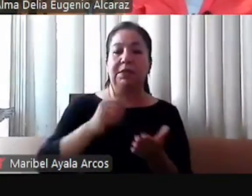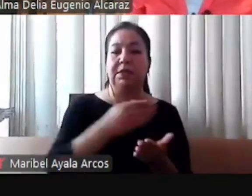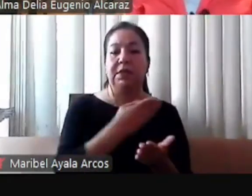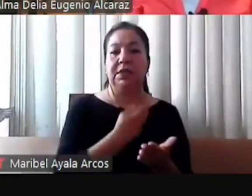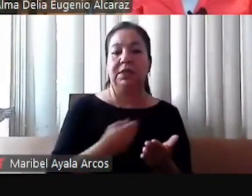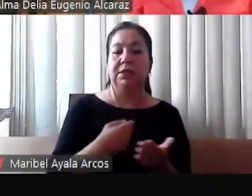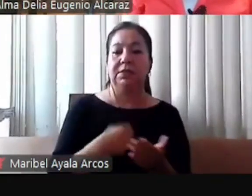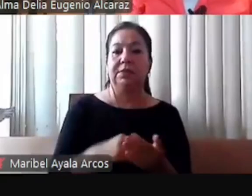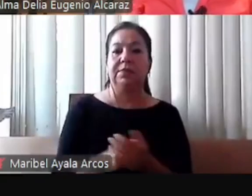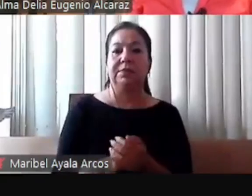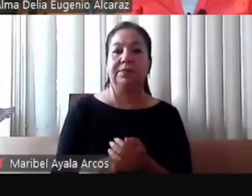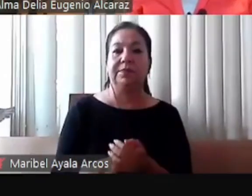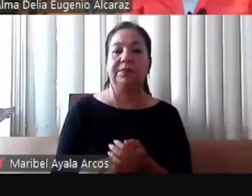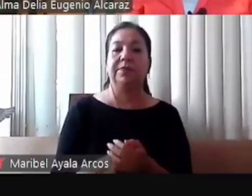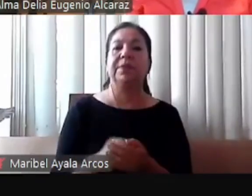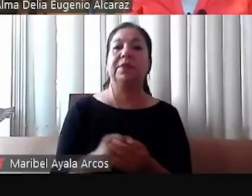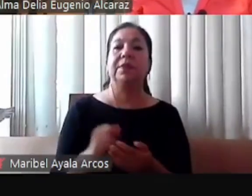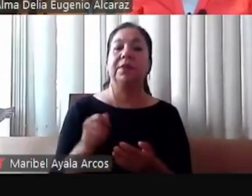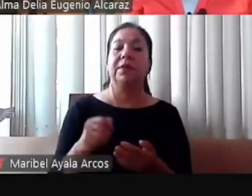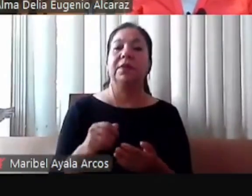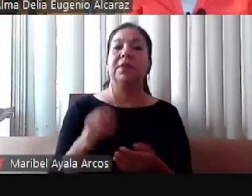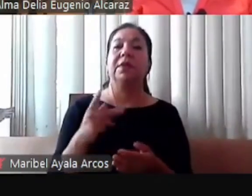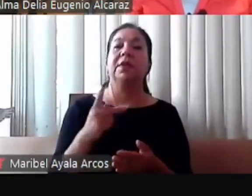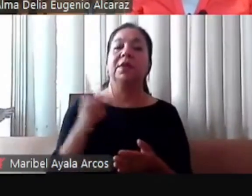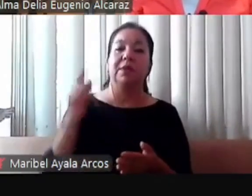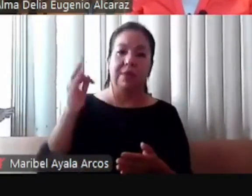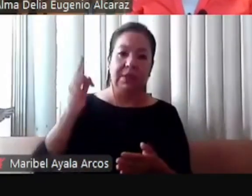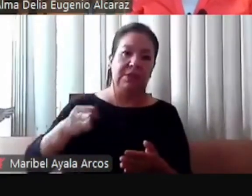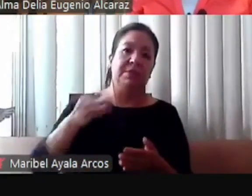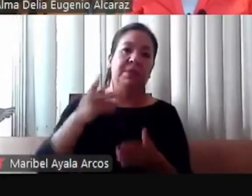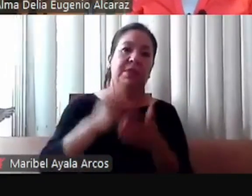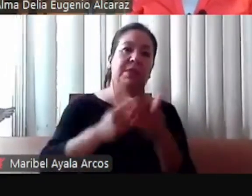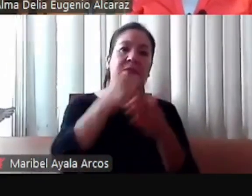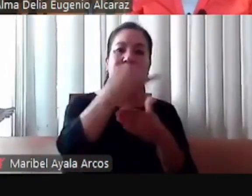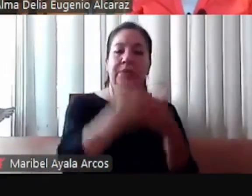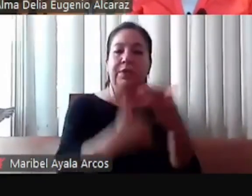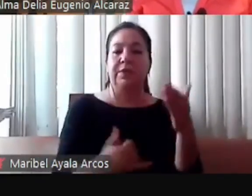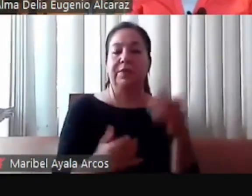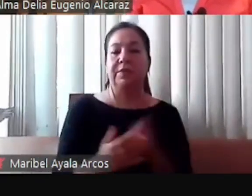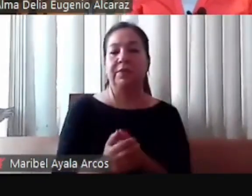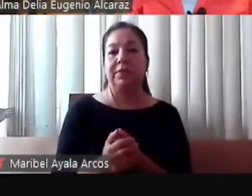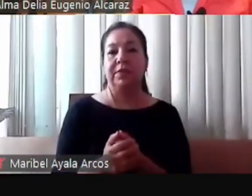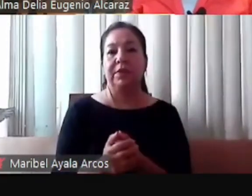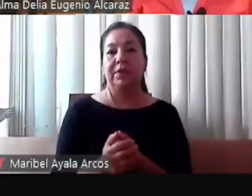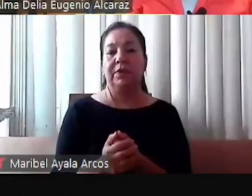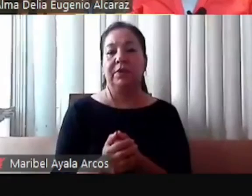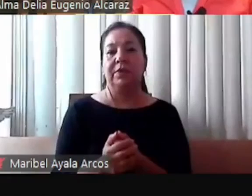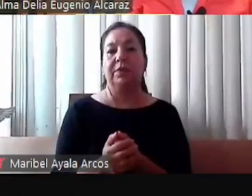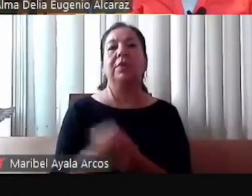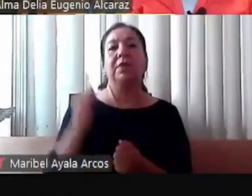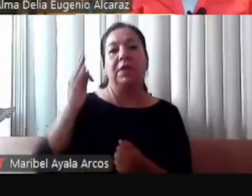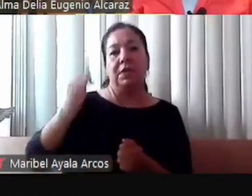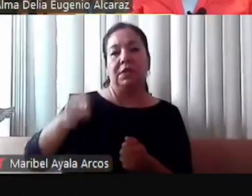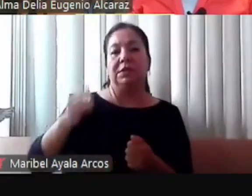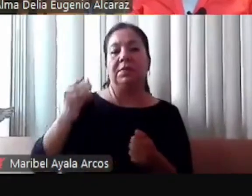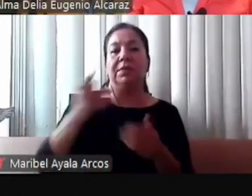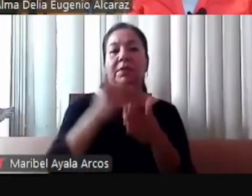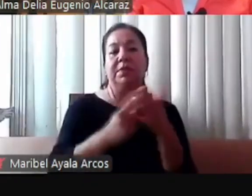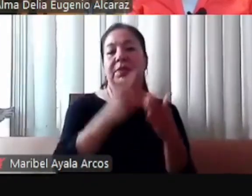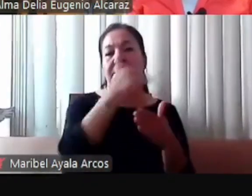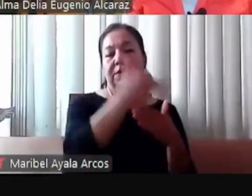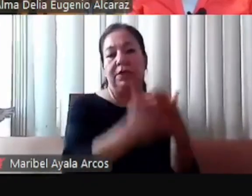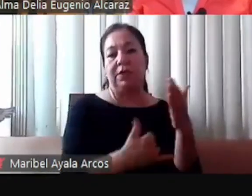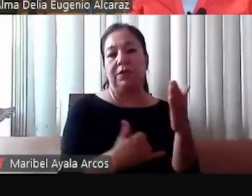Salgado. Con el proyecto. Gracias, magistrado, magistrada Almadelia Eugenio Alcaraz. A favor del proyecto.